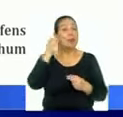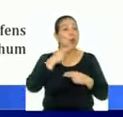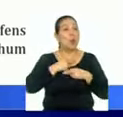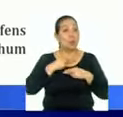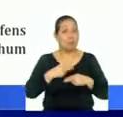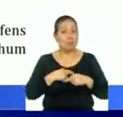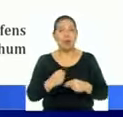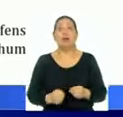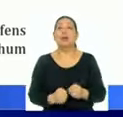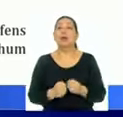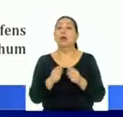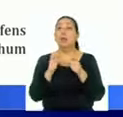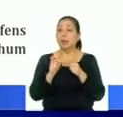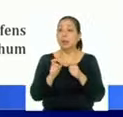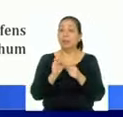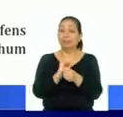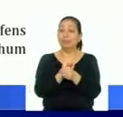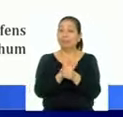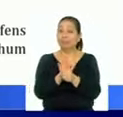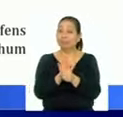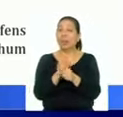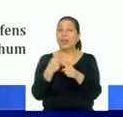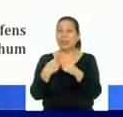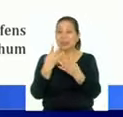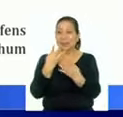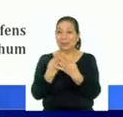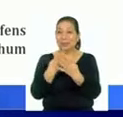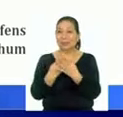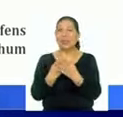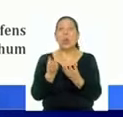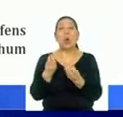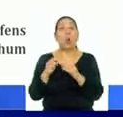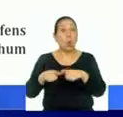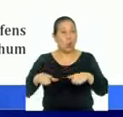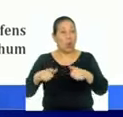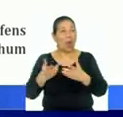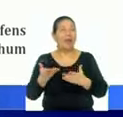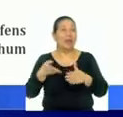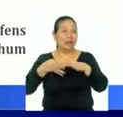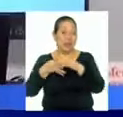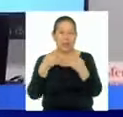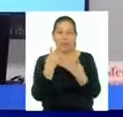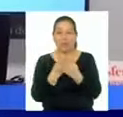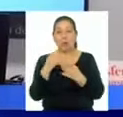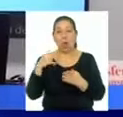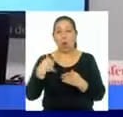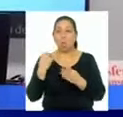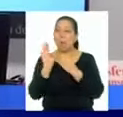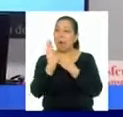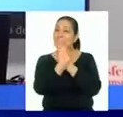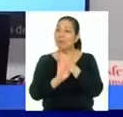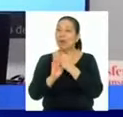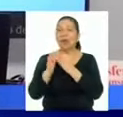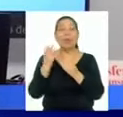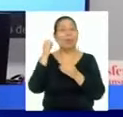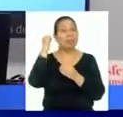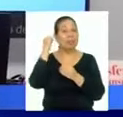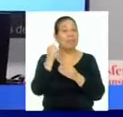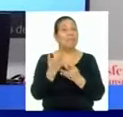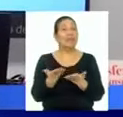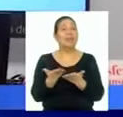humanos, contener la pandemia en los penales del país y en los centros juveniles, proteger a los defensores